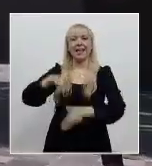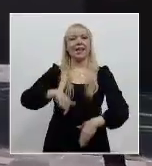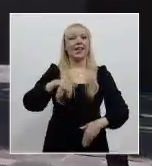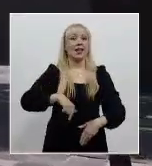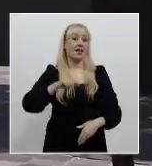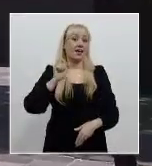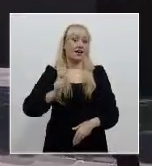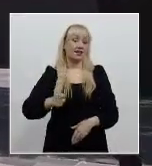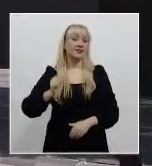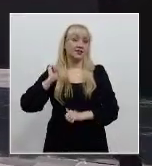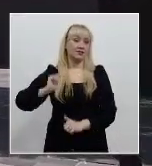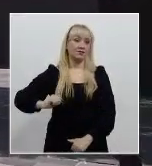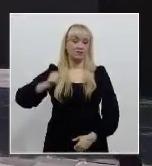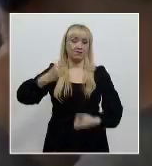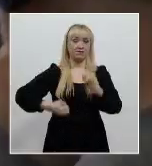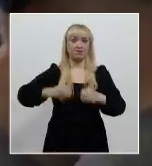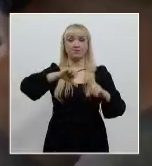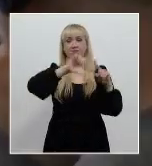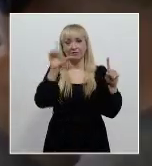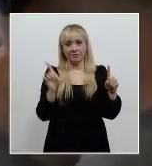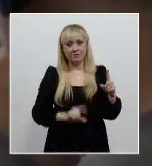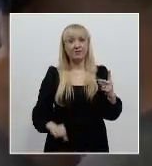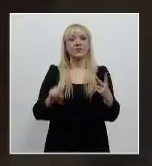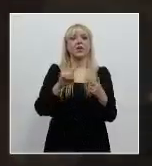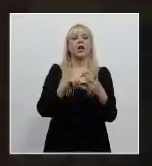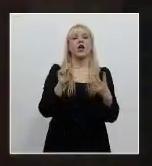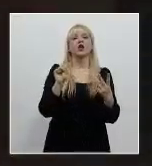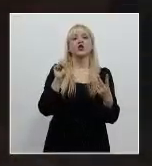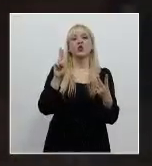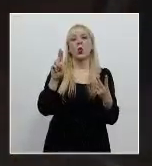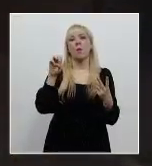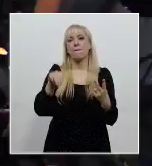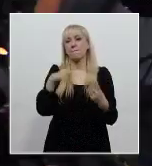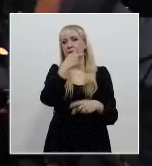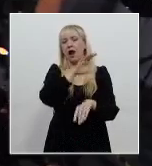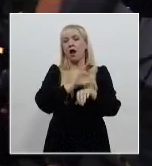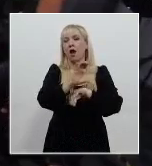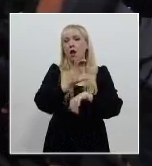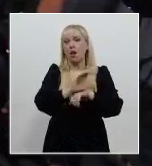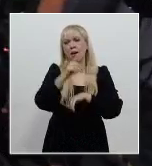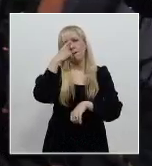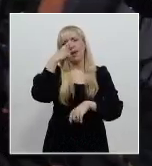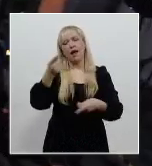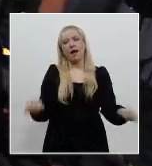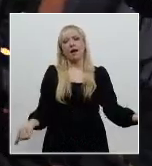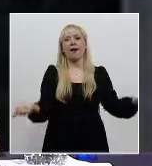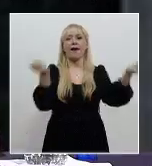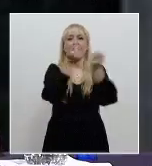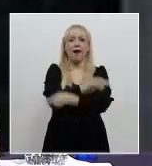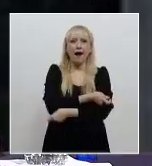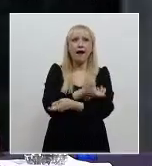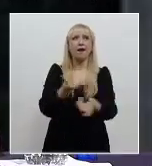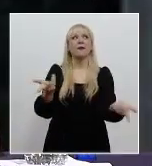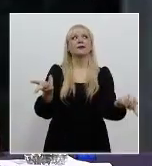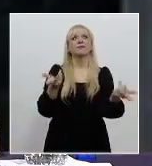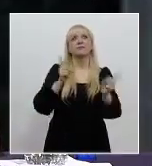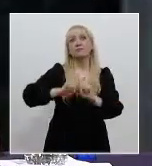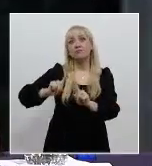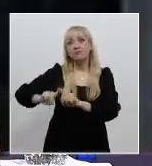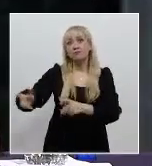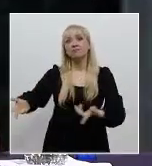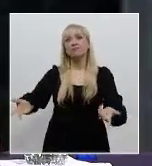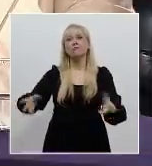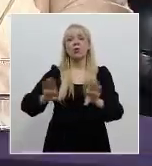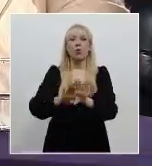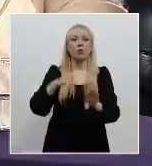del Poder Judicial de la Federación y el canal Zoom de Colombia facilitará el intercambio programático, la disponibilidad para